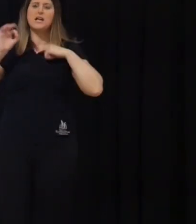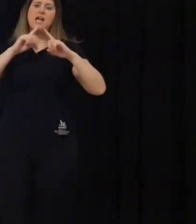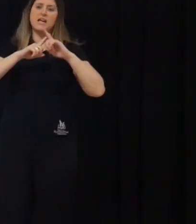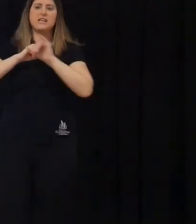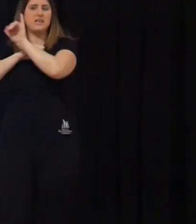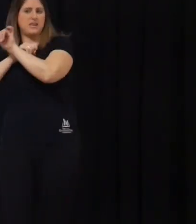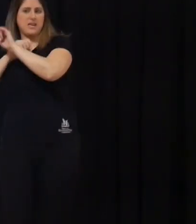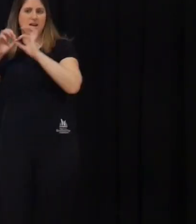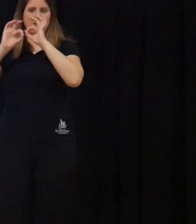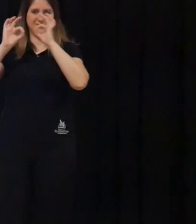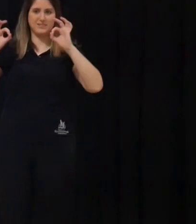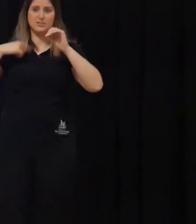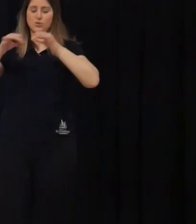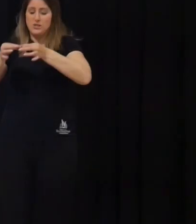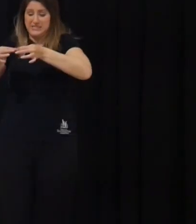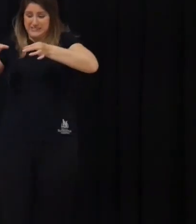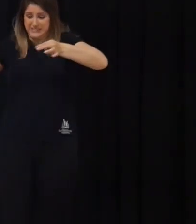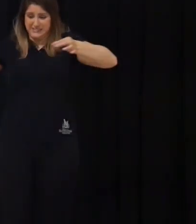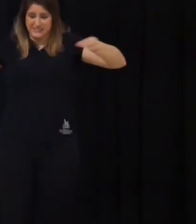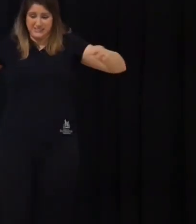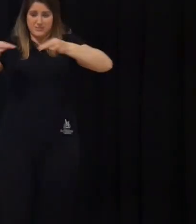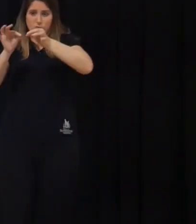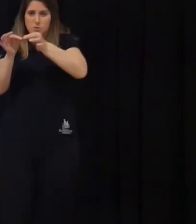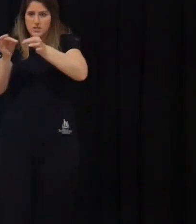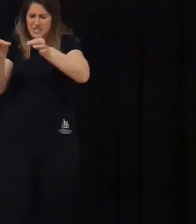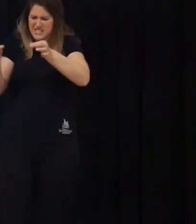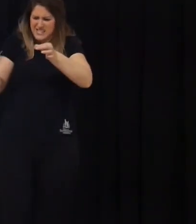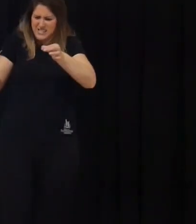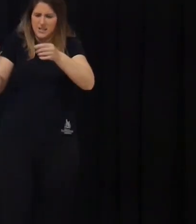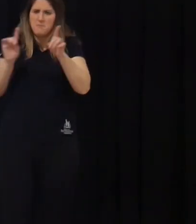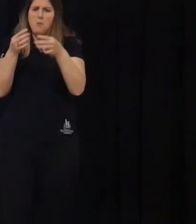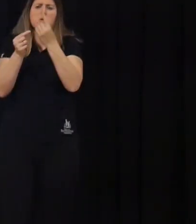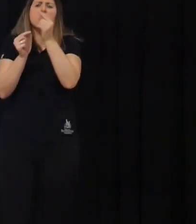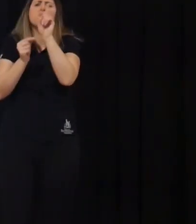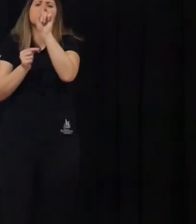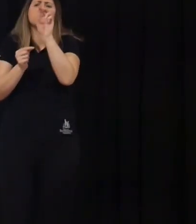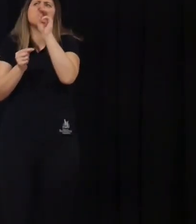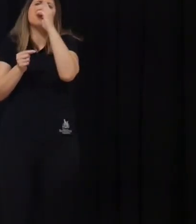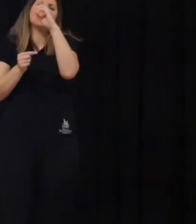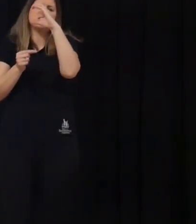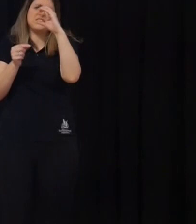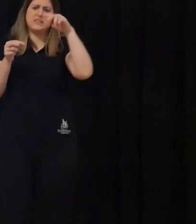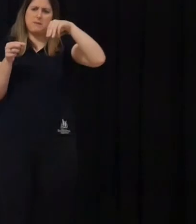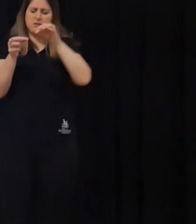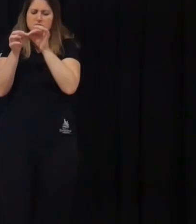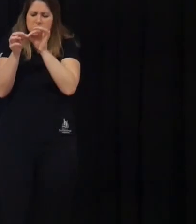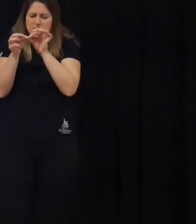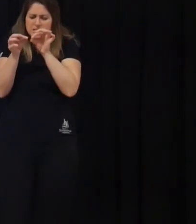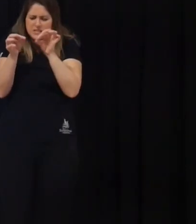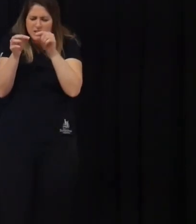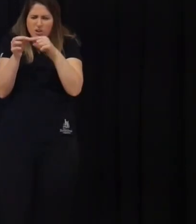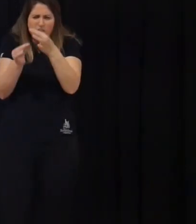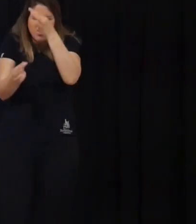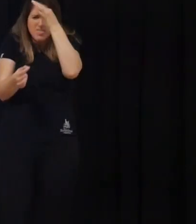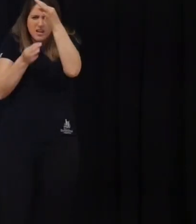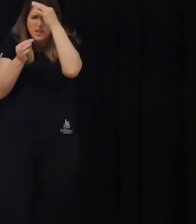Si nosotros eso lo estiramos, una longitud de una milésima de centímetro, nos dan esa compleja